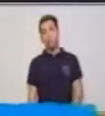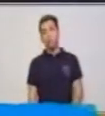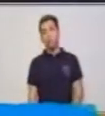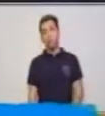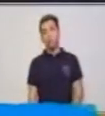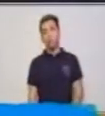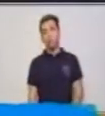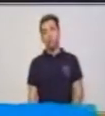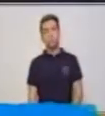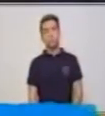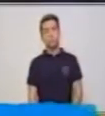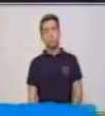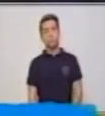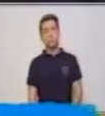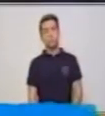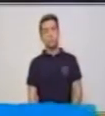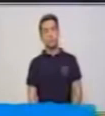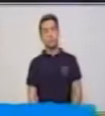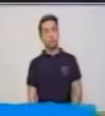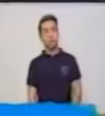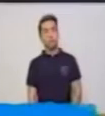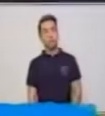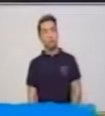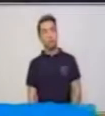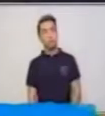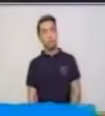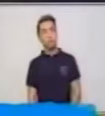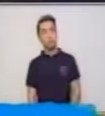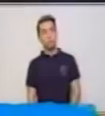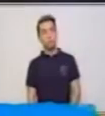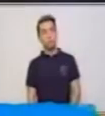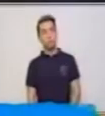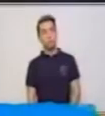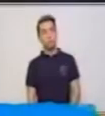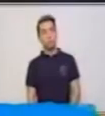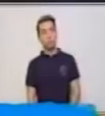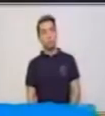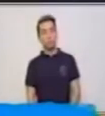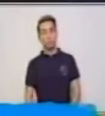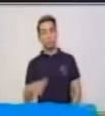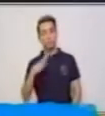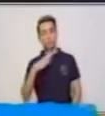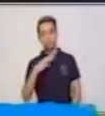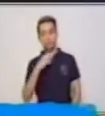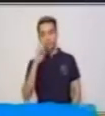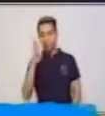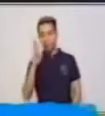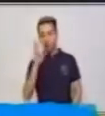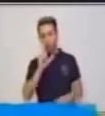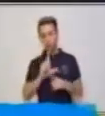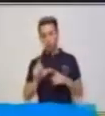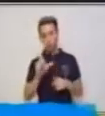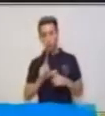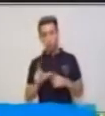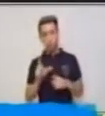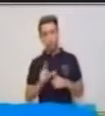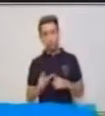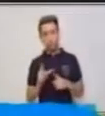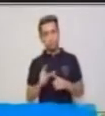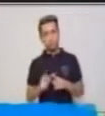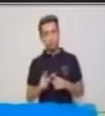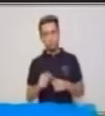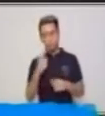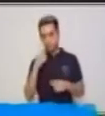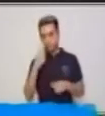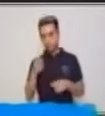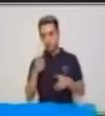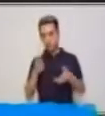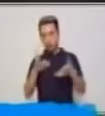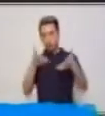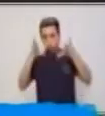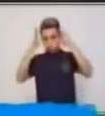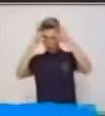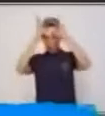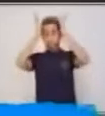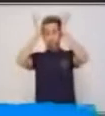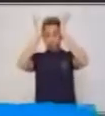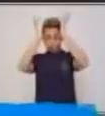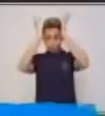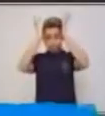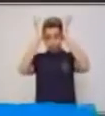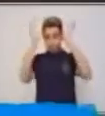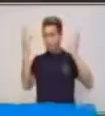Tenemos en este momento 3 objetos. El primero es una peluca de